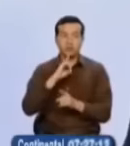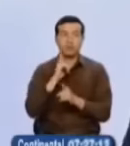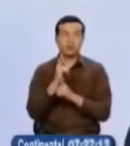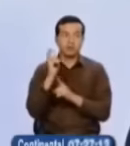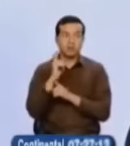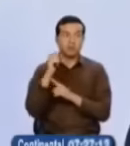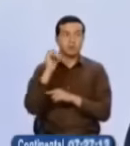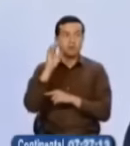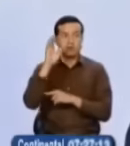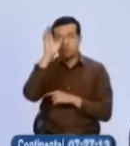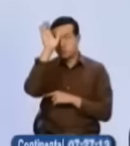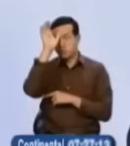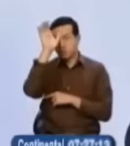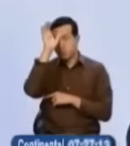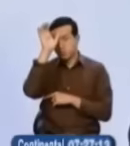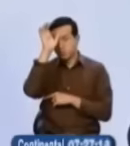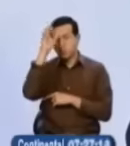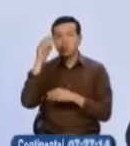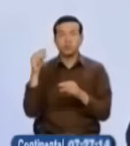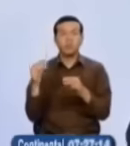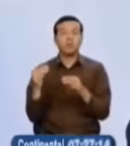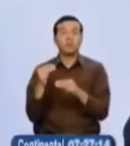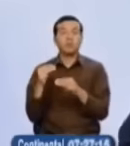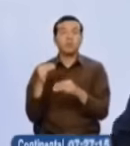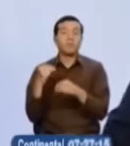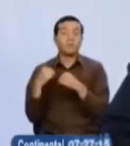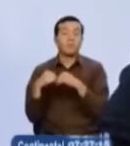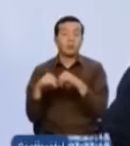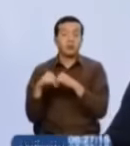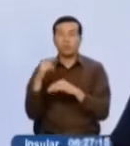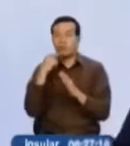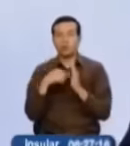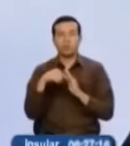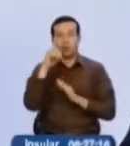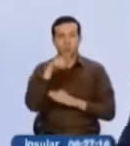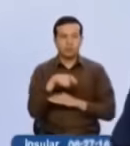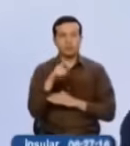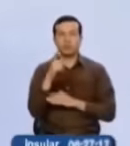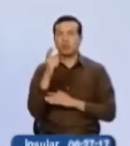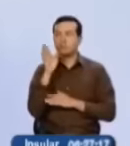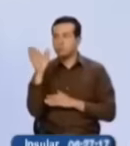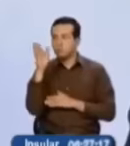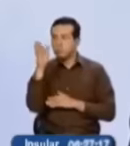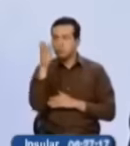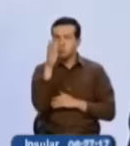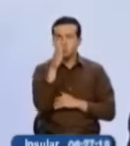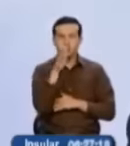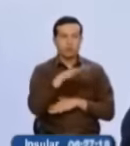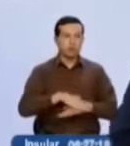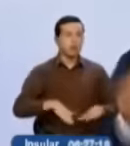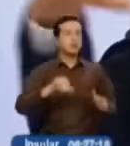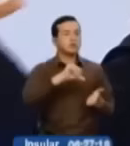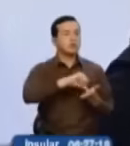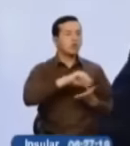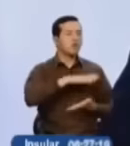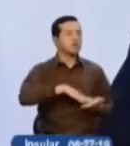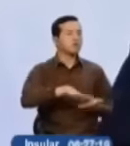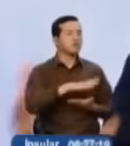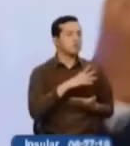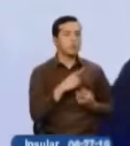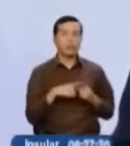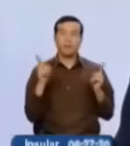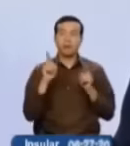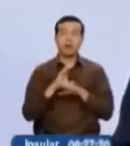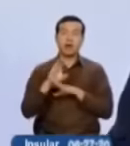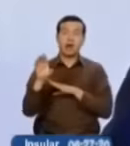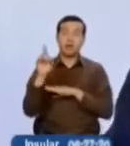otro concepto metodológico, porque el tiempo que le llevará al oficial recorrer el mismo número de clientes que lo hacía en un sector comercial difiere.